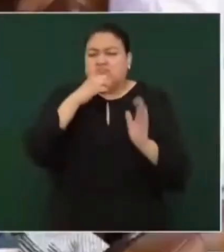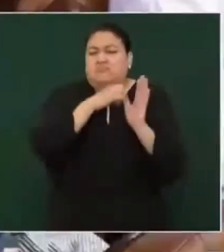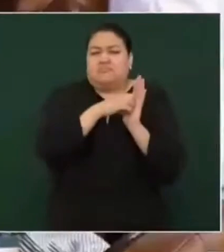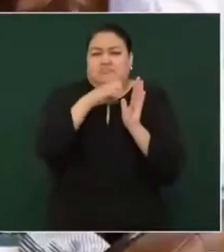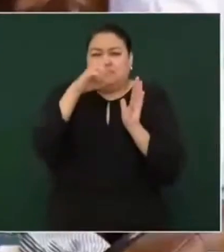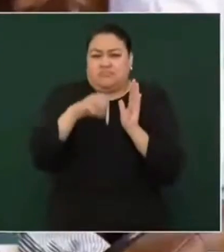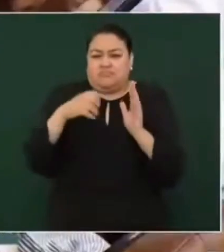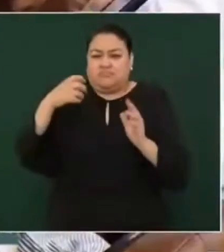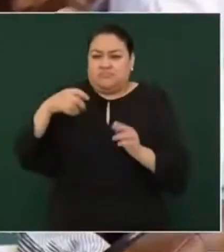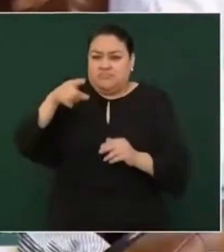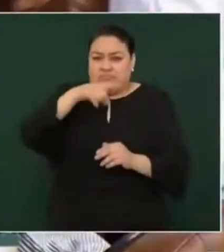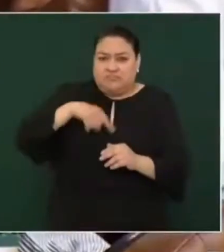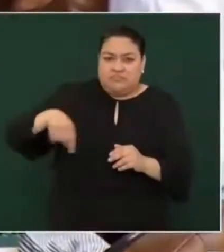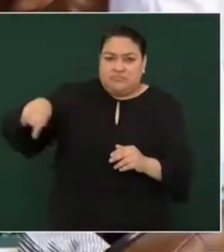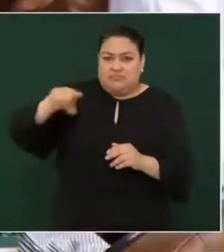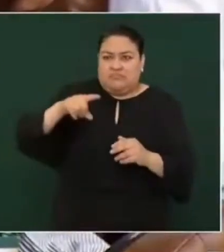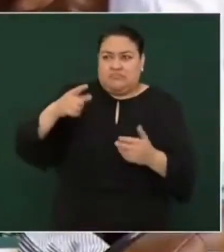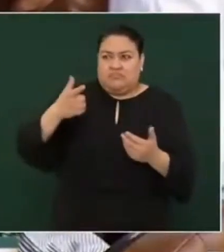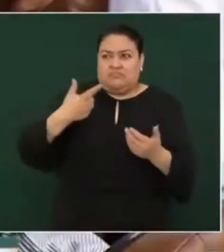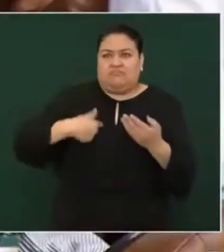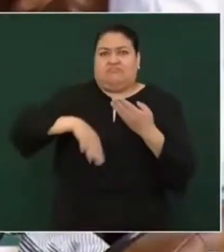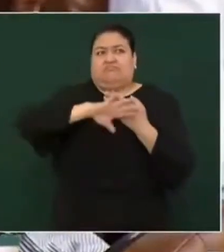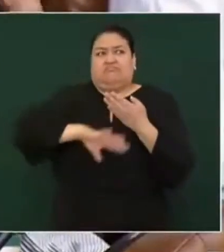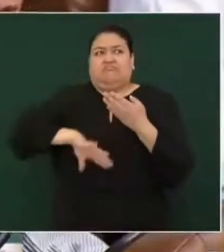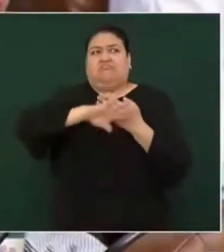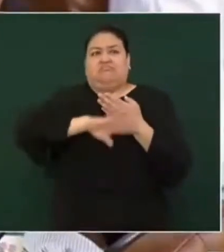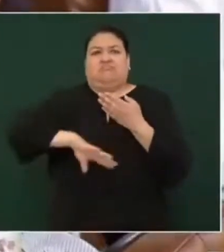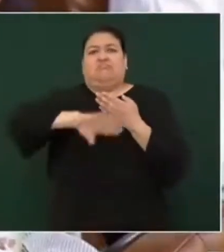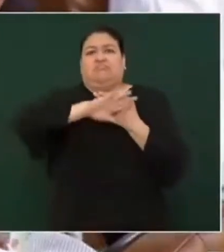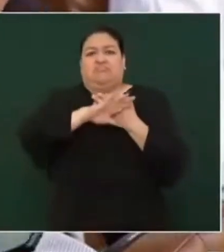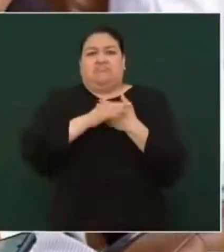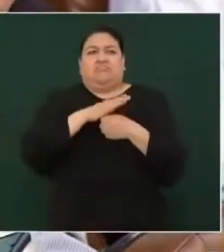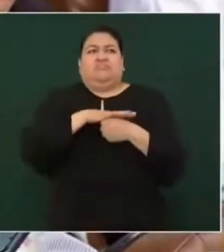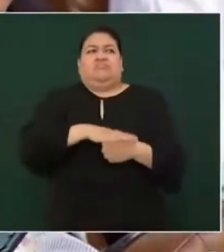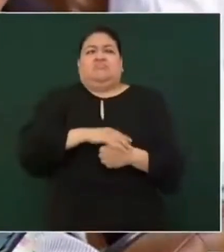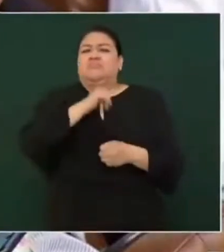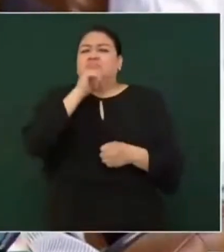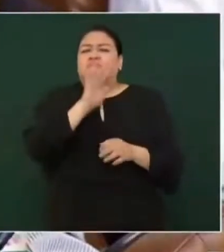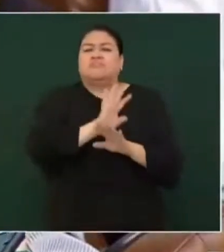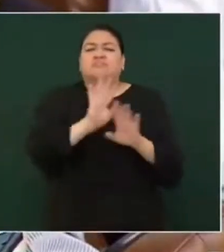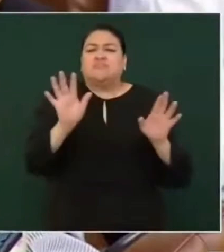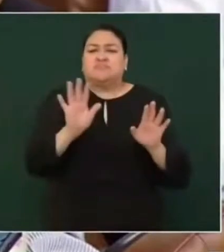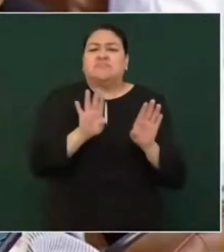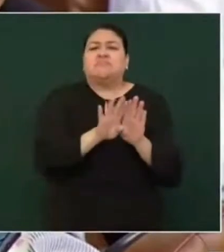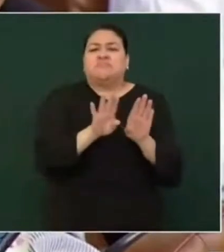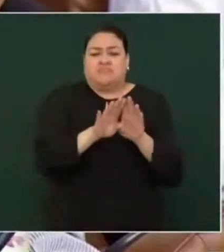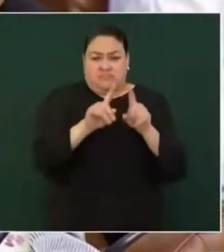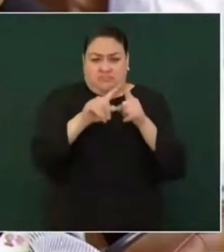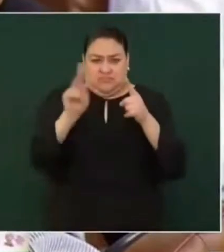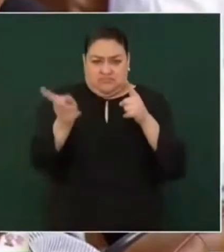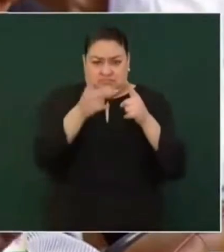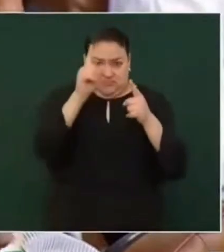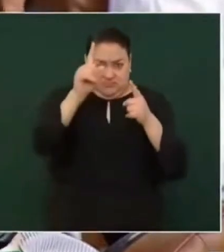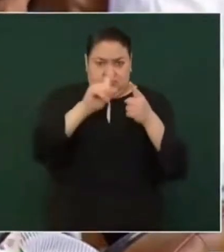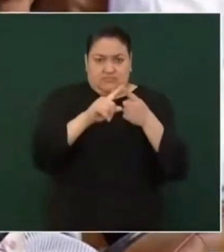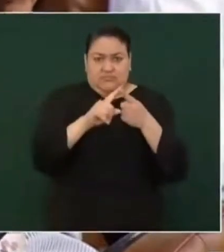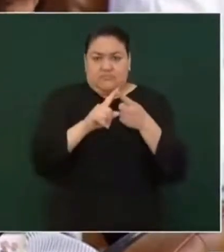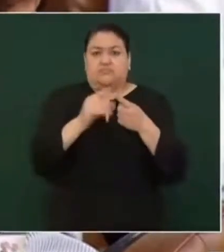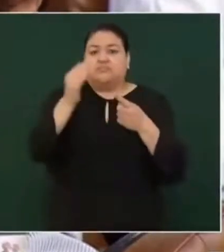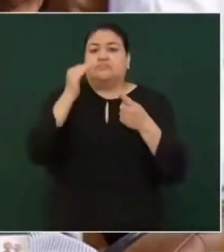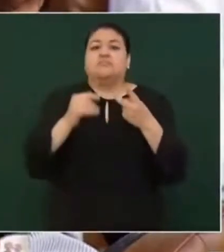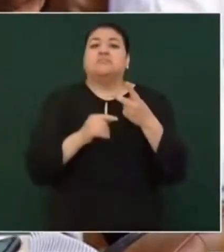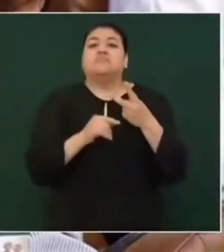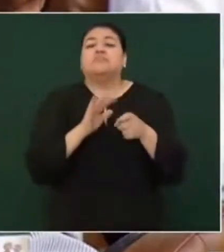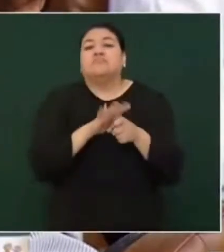que estas presiones afecten a todo el trabajo que han venido haciendo? Ese sería mi primer planteamiento, porque a final